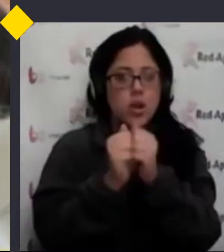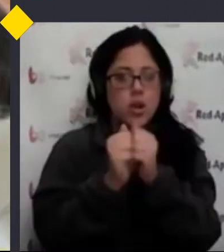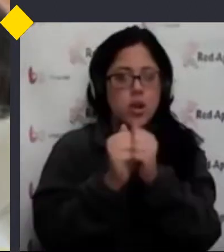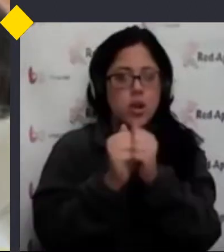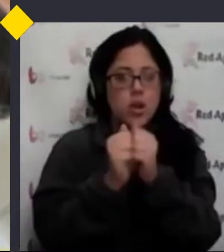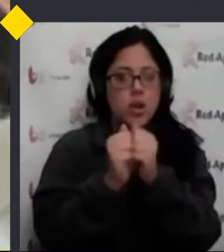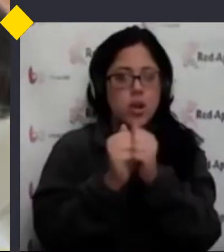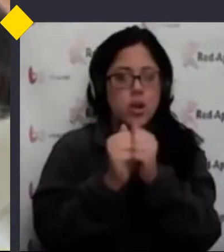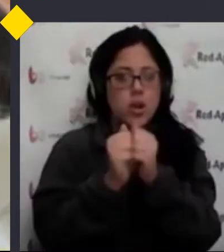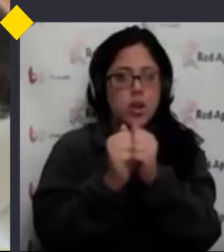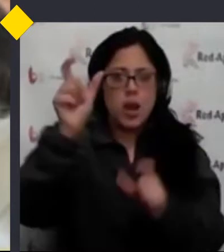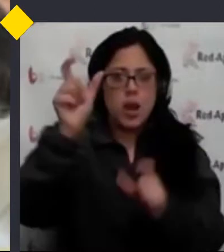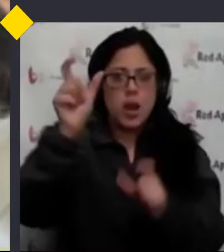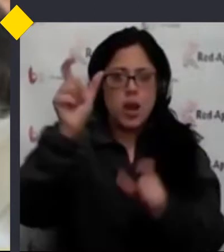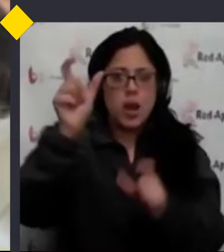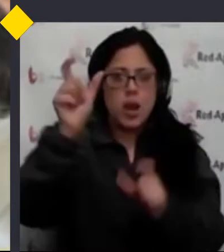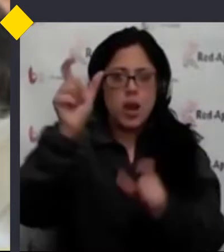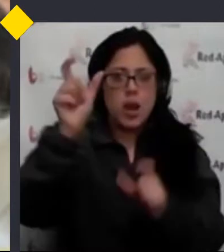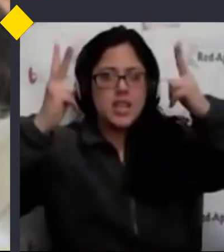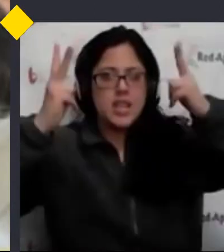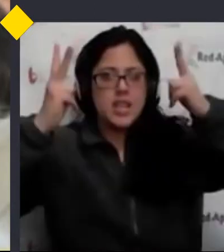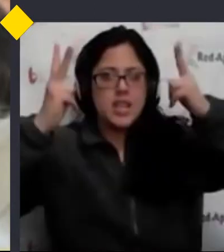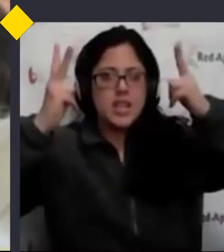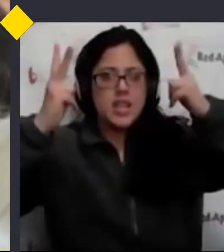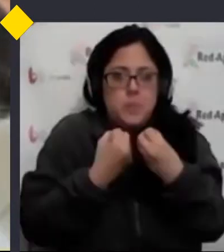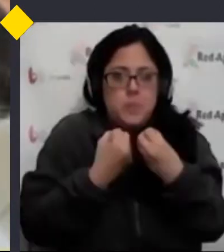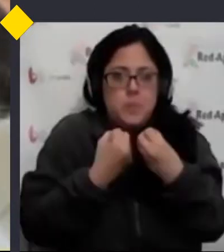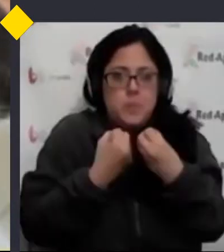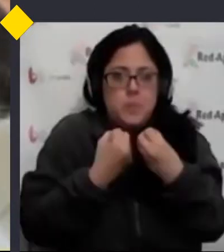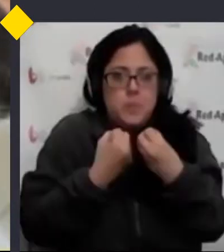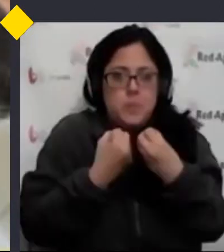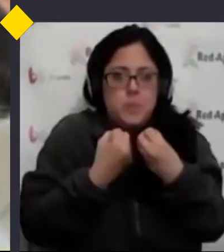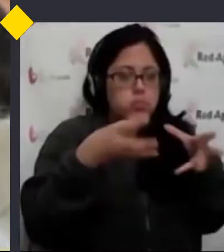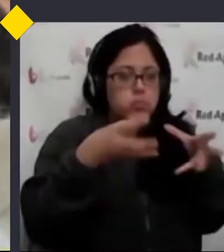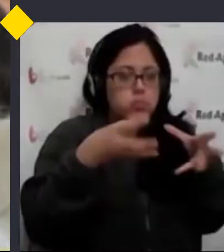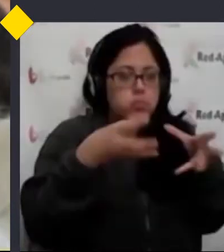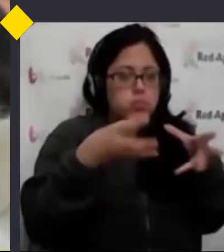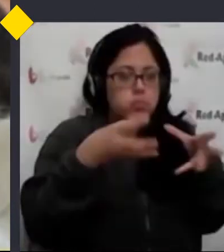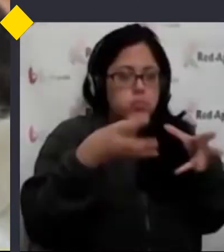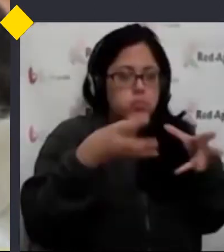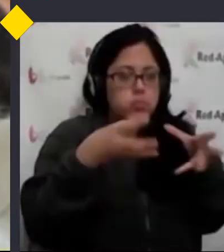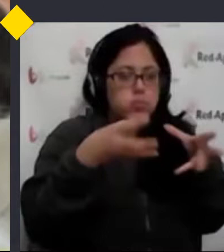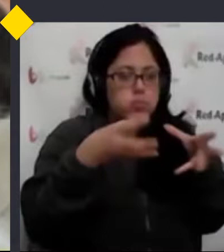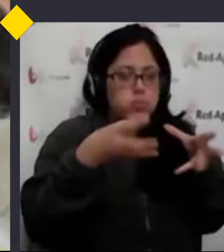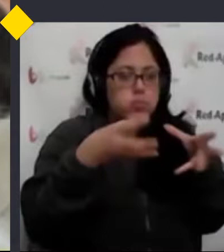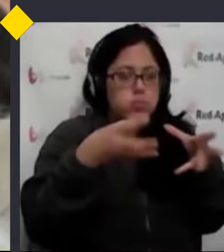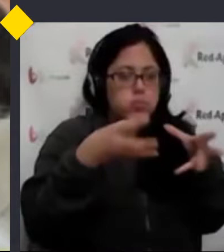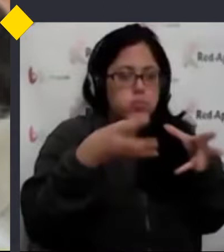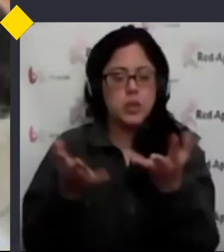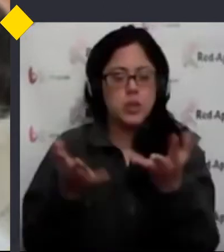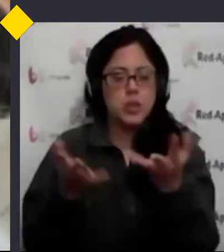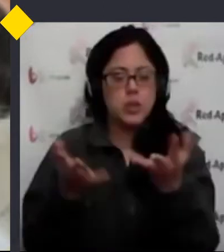tengan derecho a expresarse, a formar parte del mundo laboral y del mundo social. Gracias.